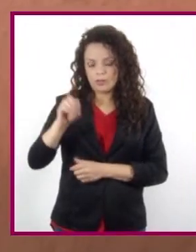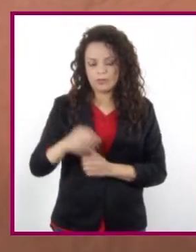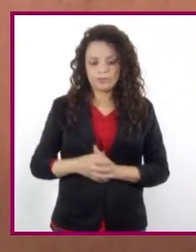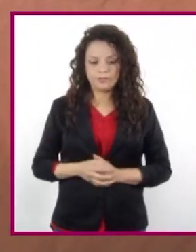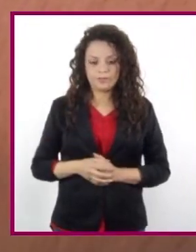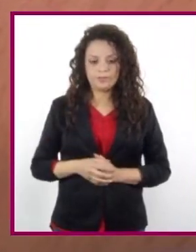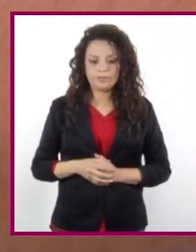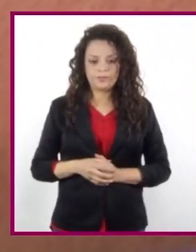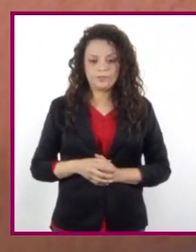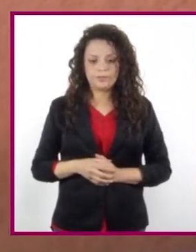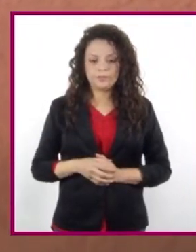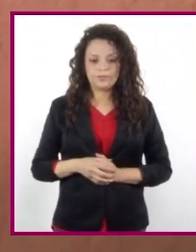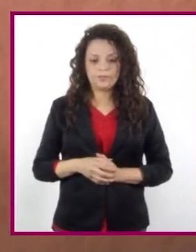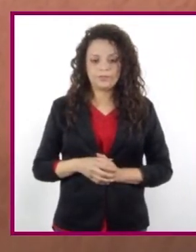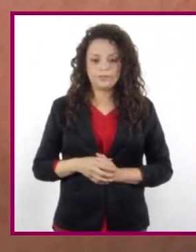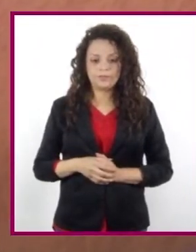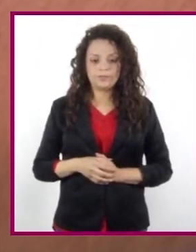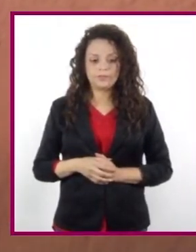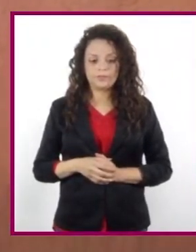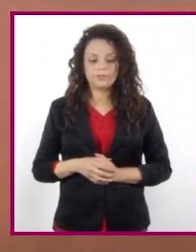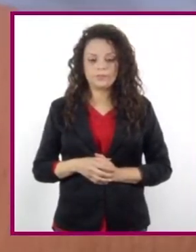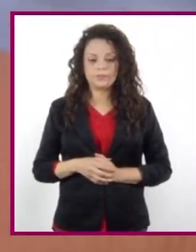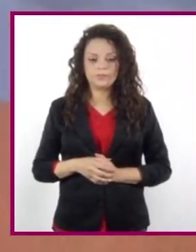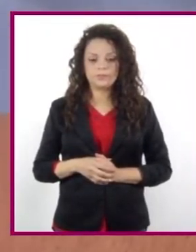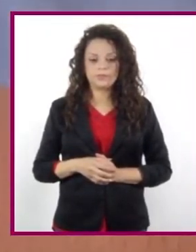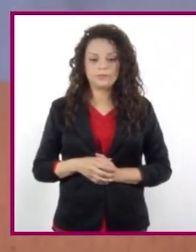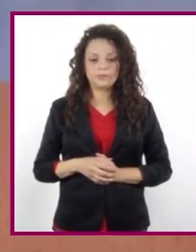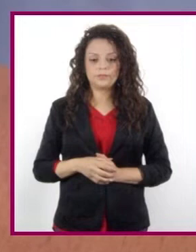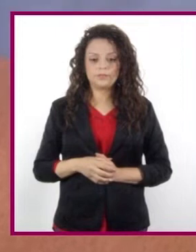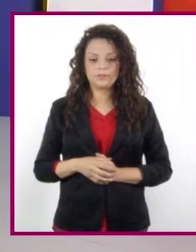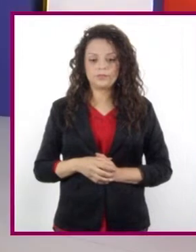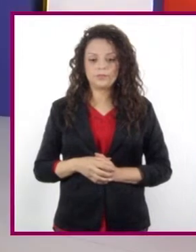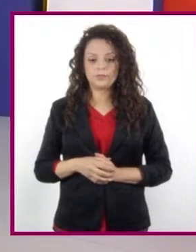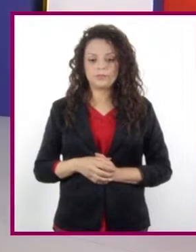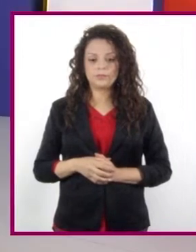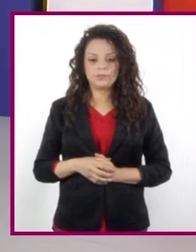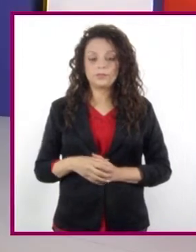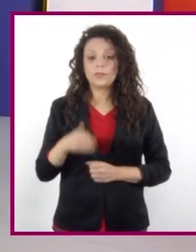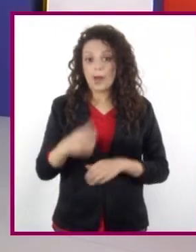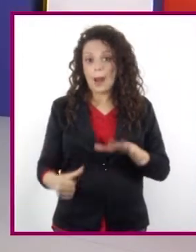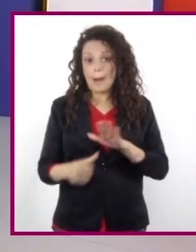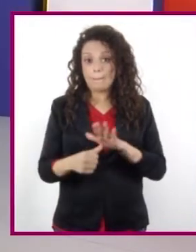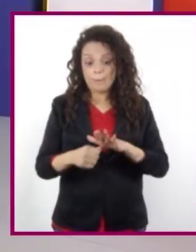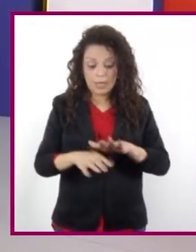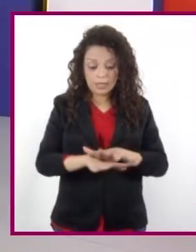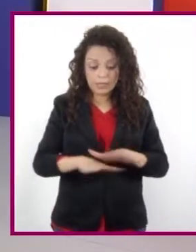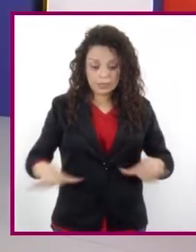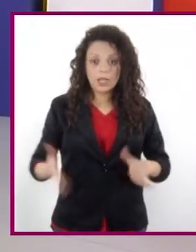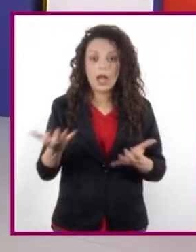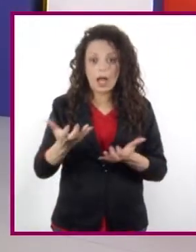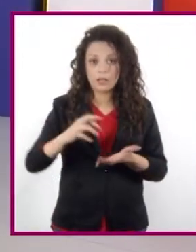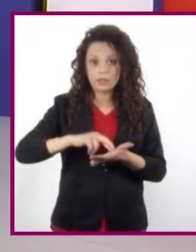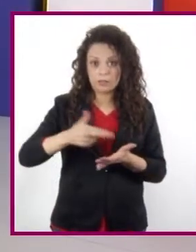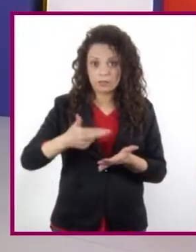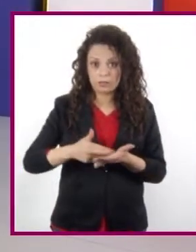No pierdan a la vista los tornillos, traten de hacer esto en la mesa de trabajo y que esté